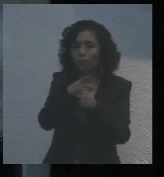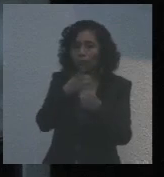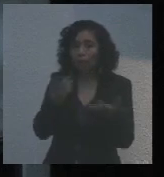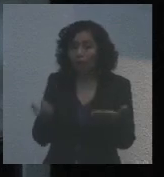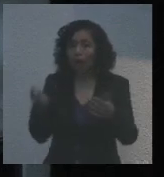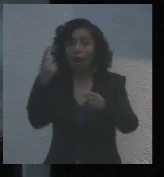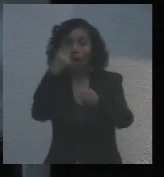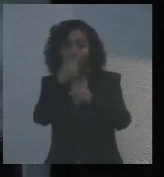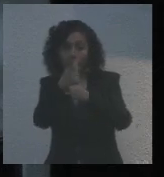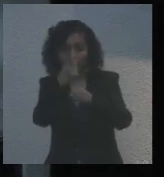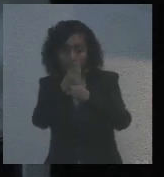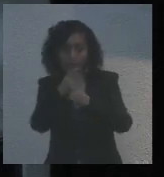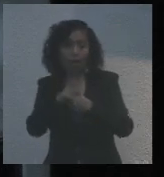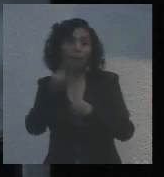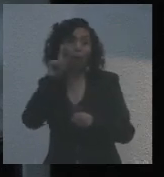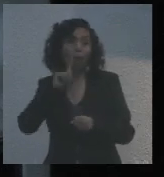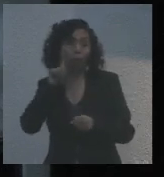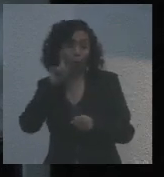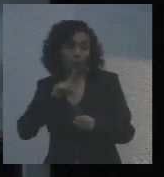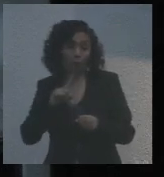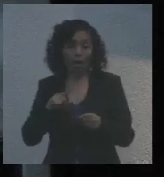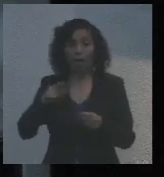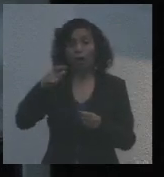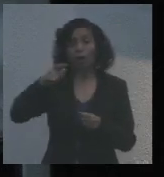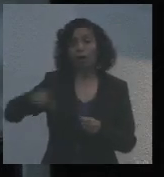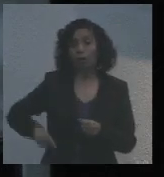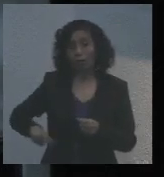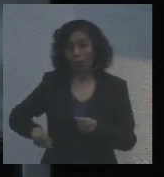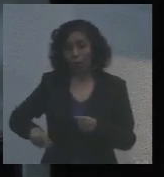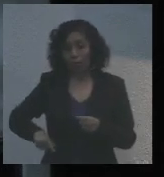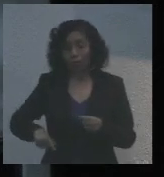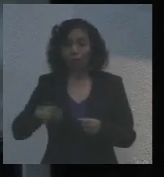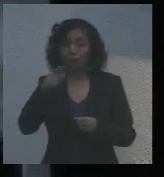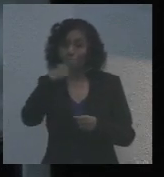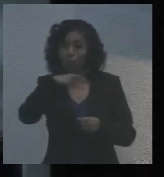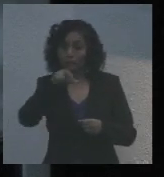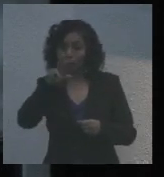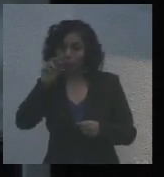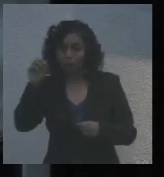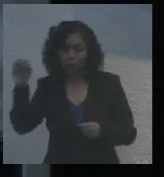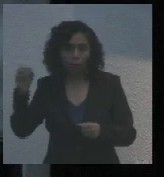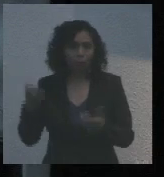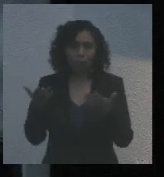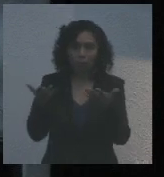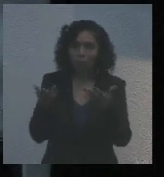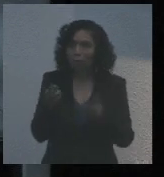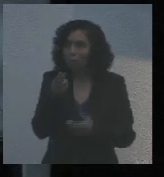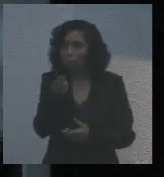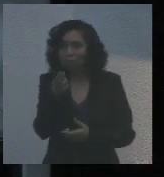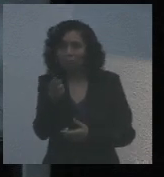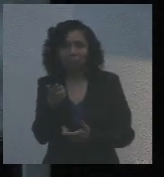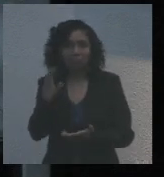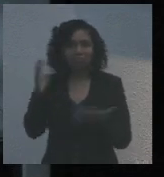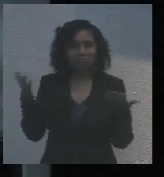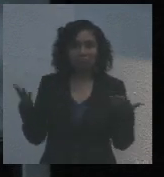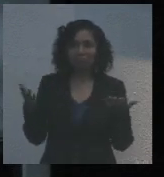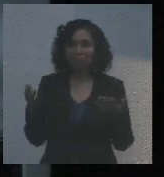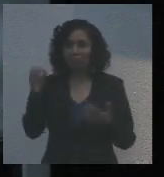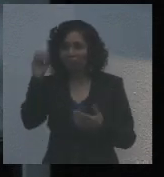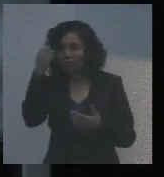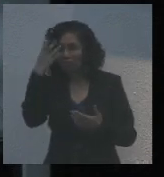primera mujer gobernadora en la historia de Quintana Ro en este evento tan importante y tan emotivo para todas las